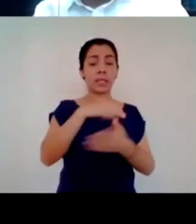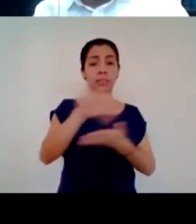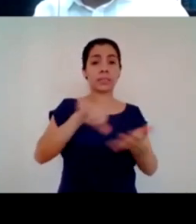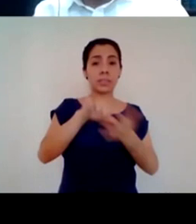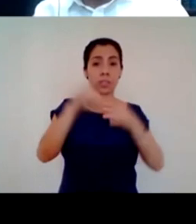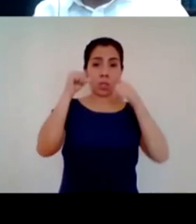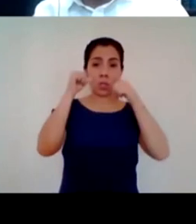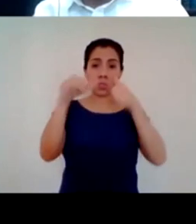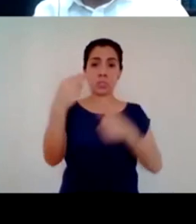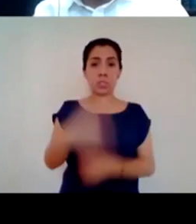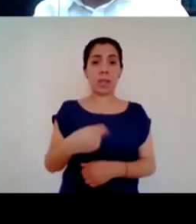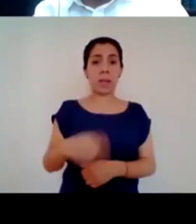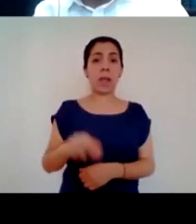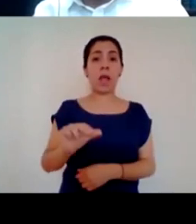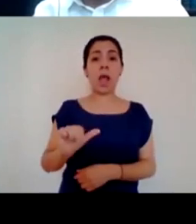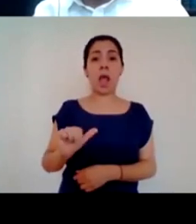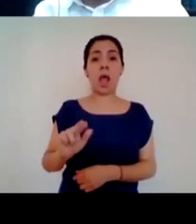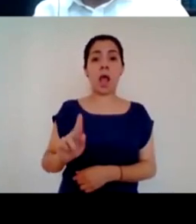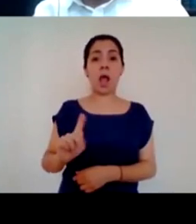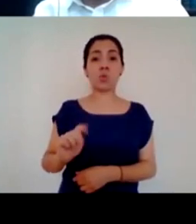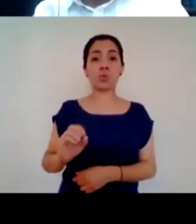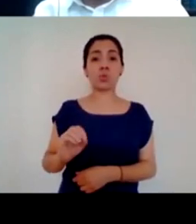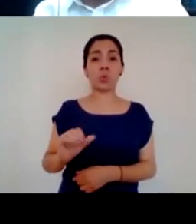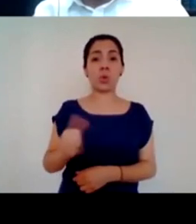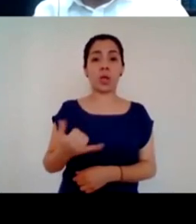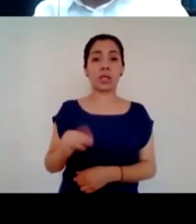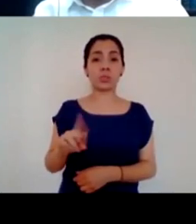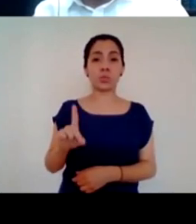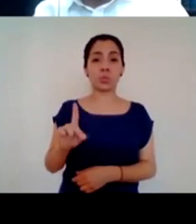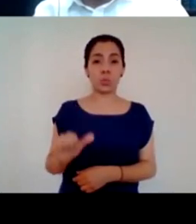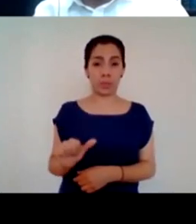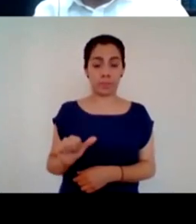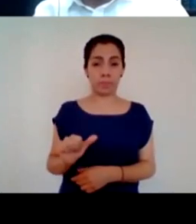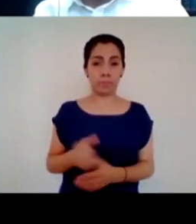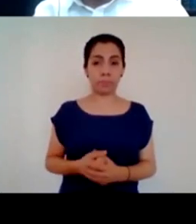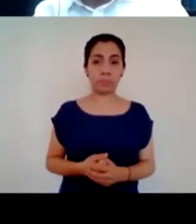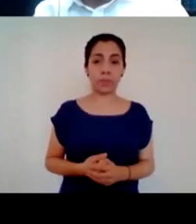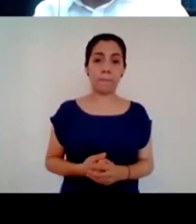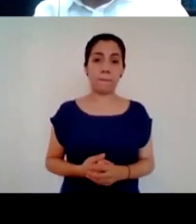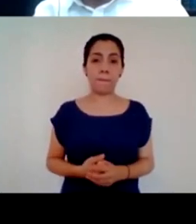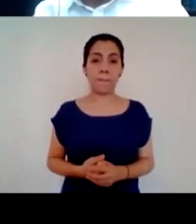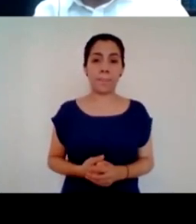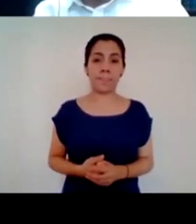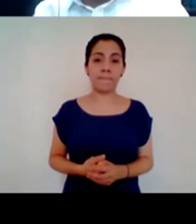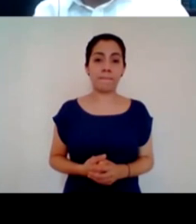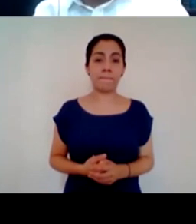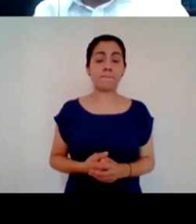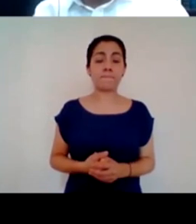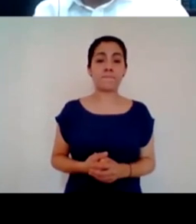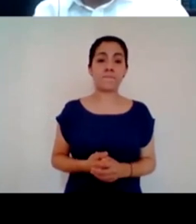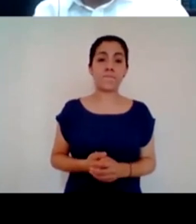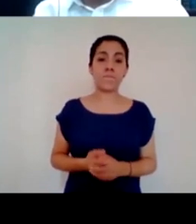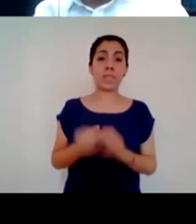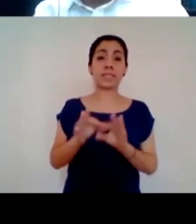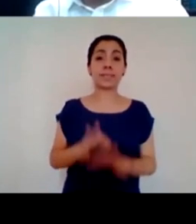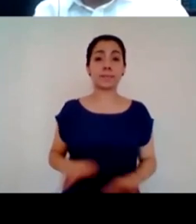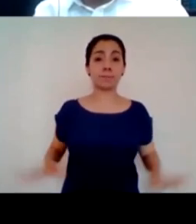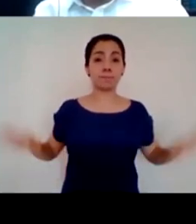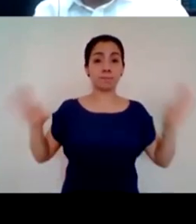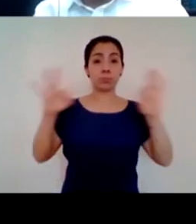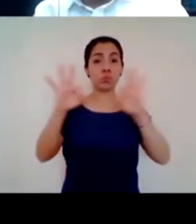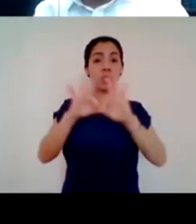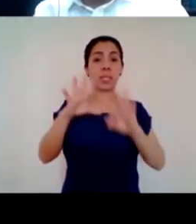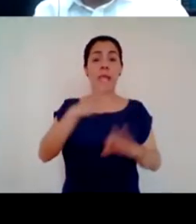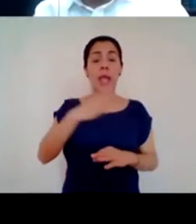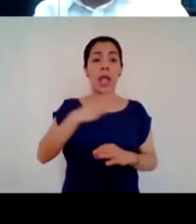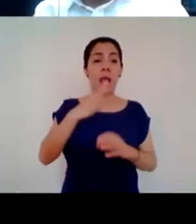No todas son mazmorras de tortura. Y es importante que tengamos en primer lugar la